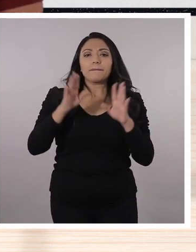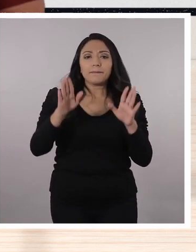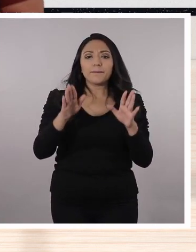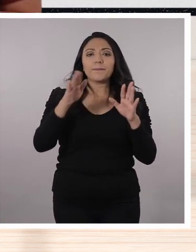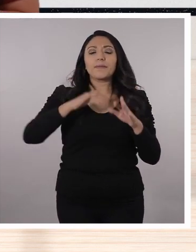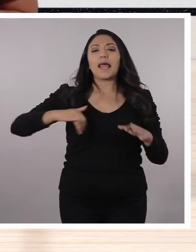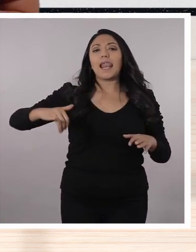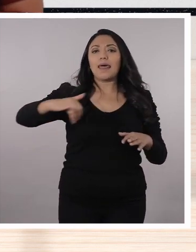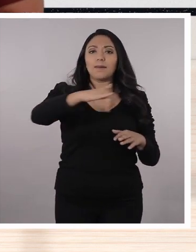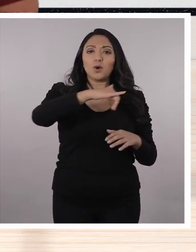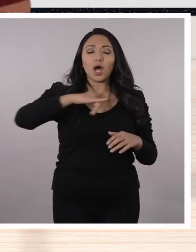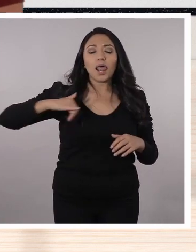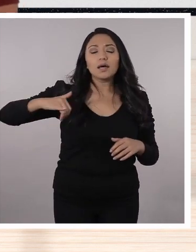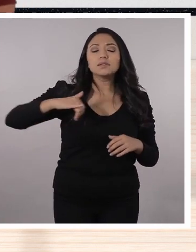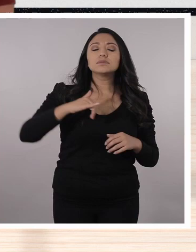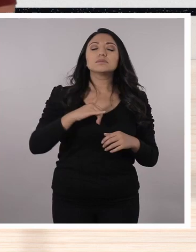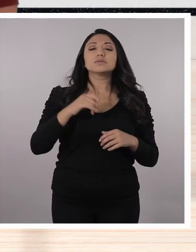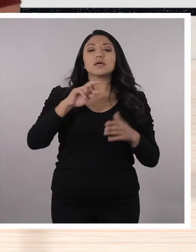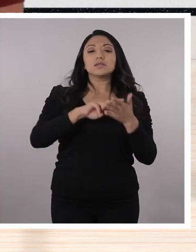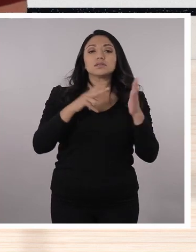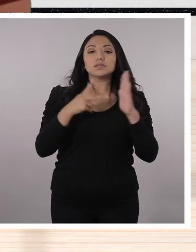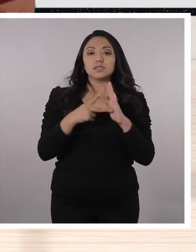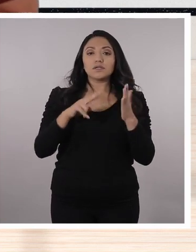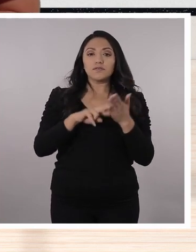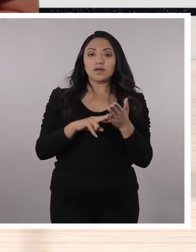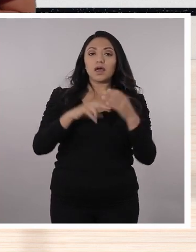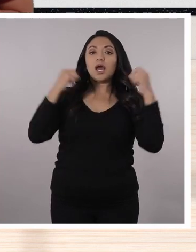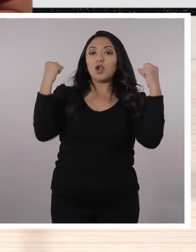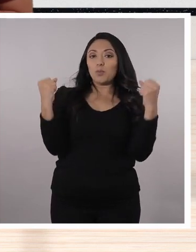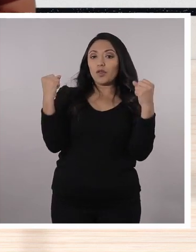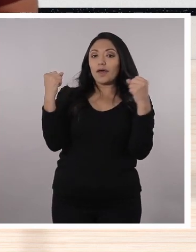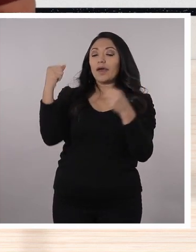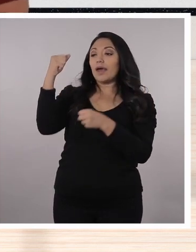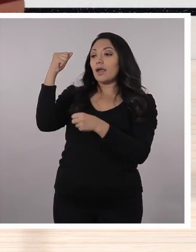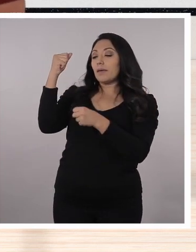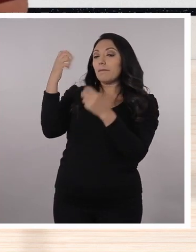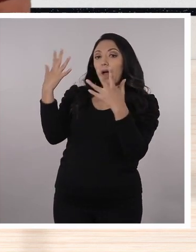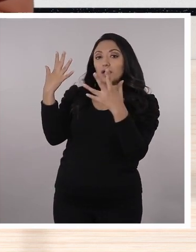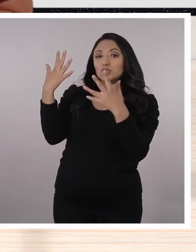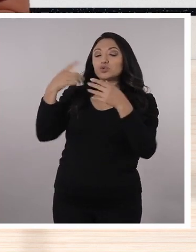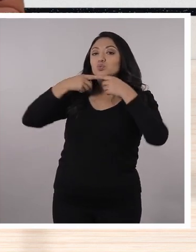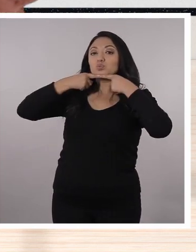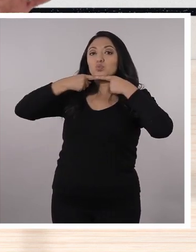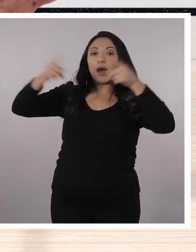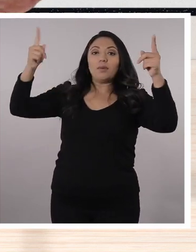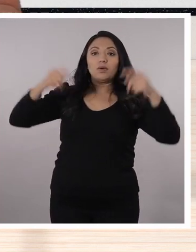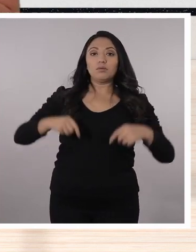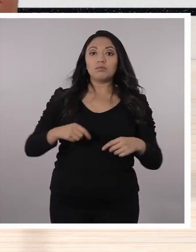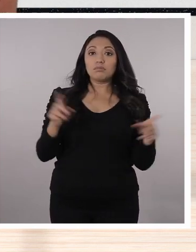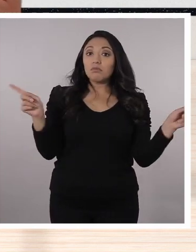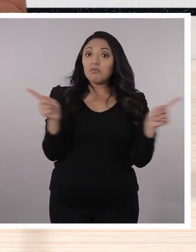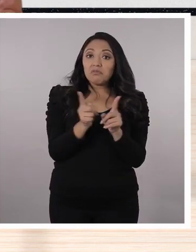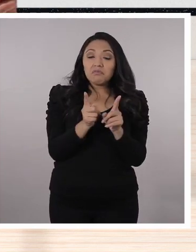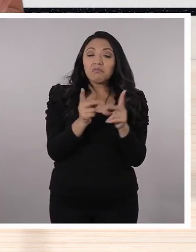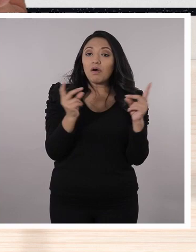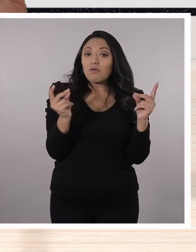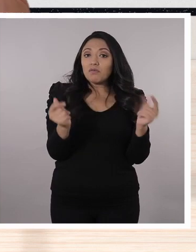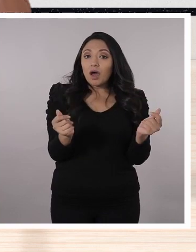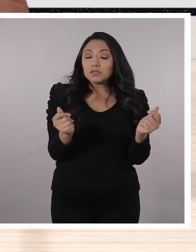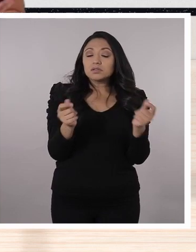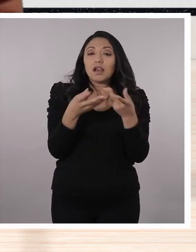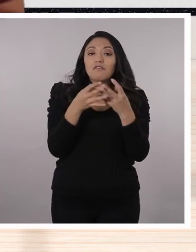así. La democracia es el poder en las manos del pueblo. Muy bien, perfecto. Tenemos una frase